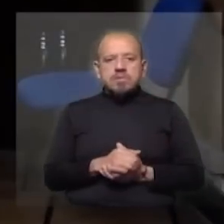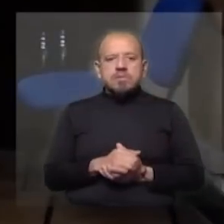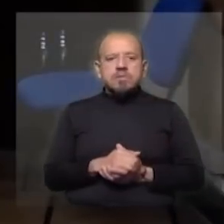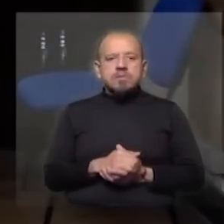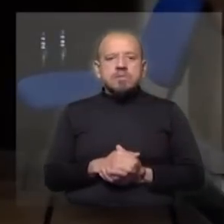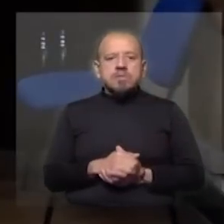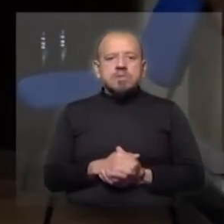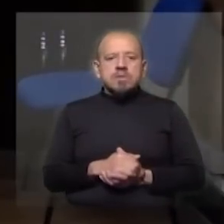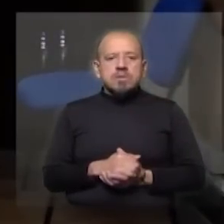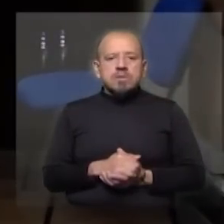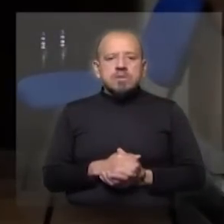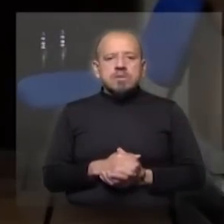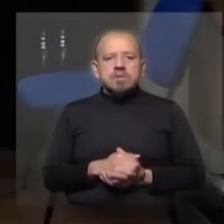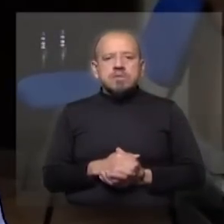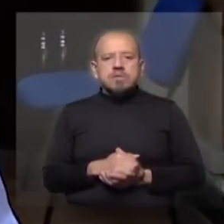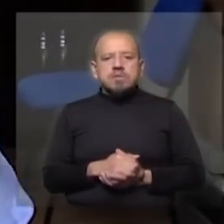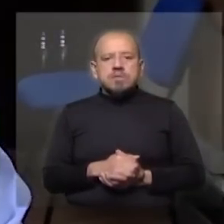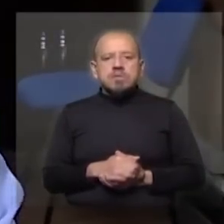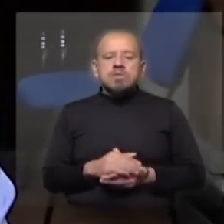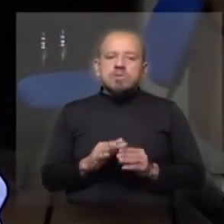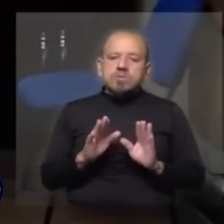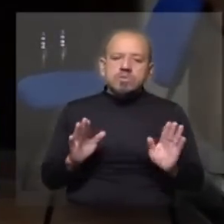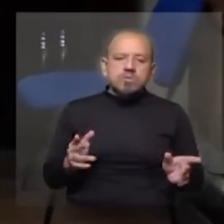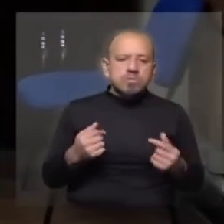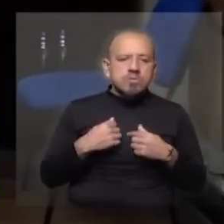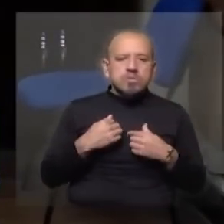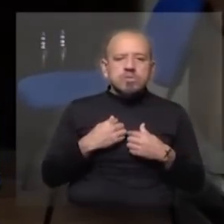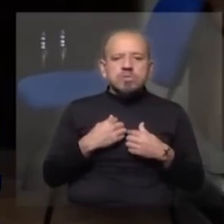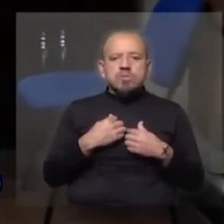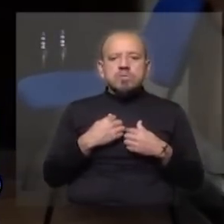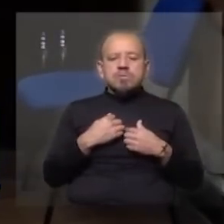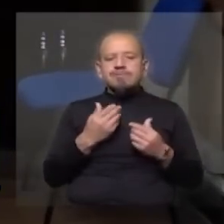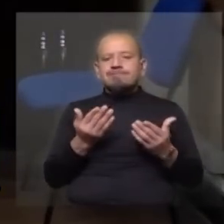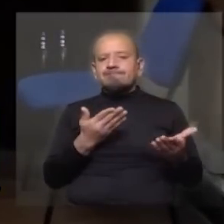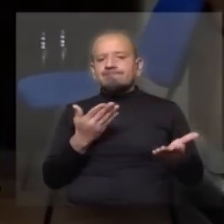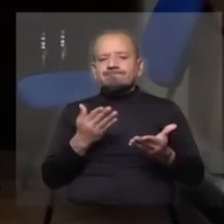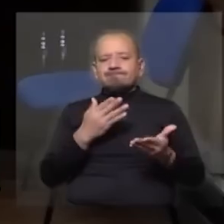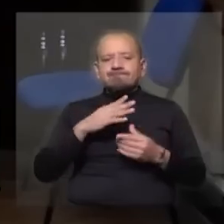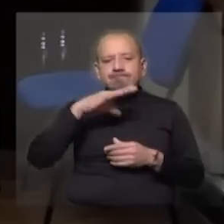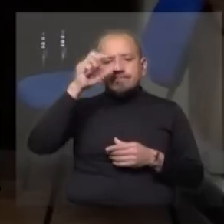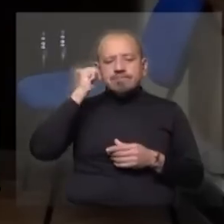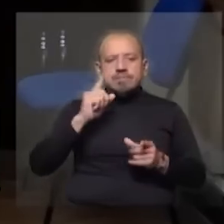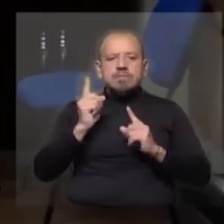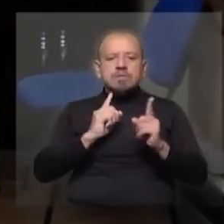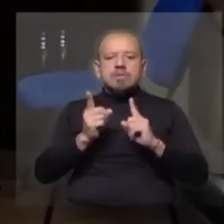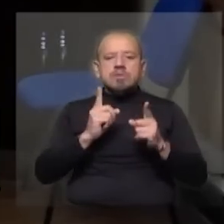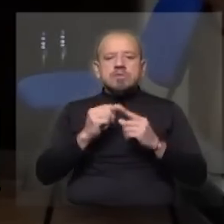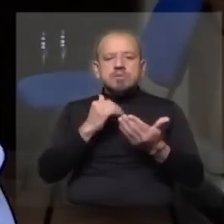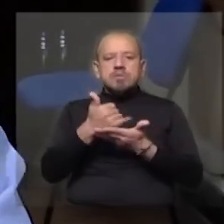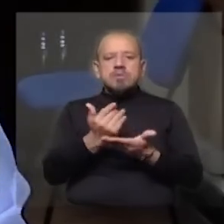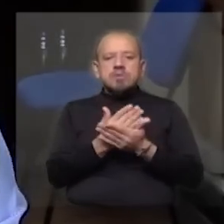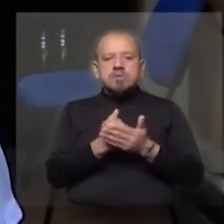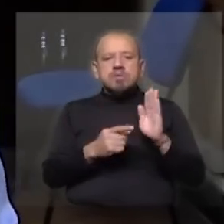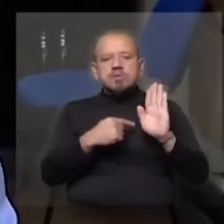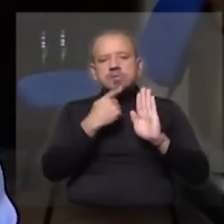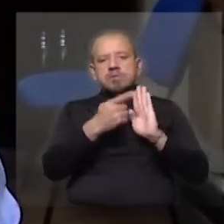no entendemos muy bien Por qué no se piensa en estos 11 departamentos ubicados en frontera